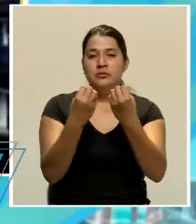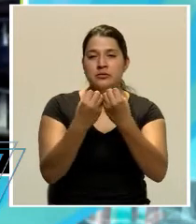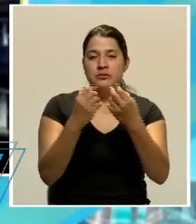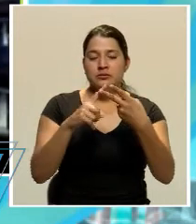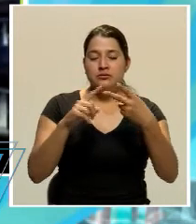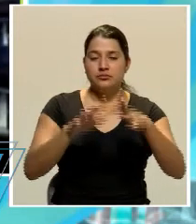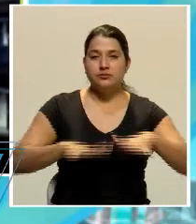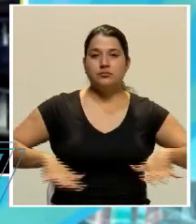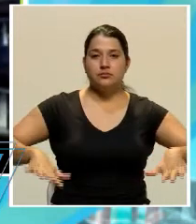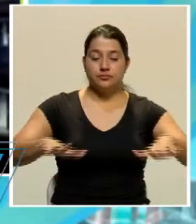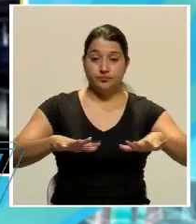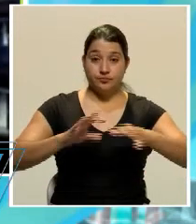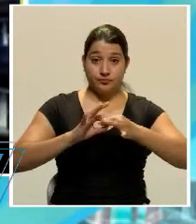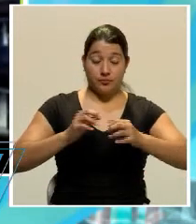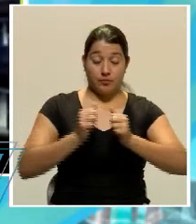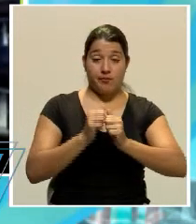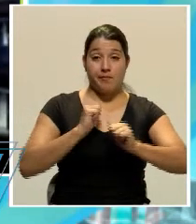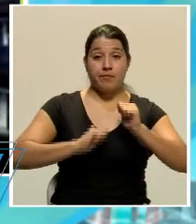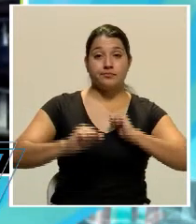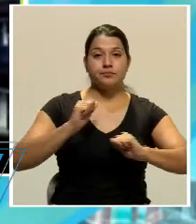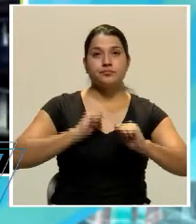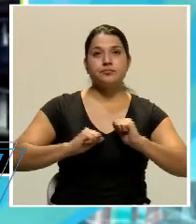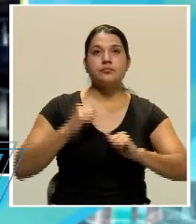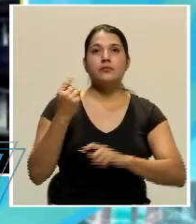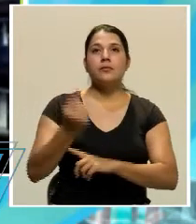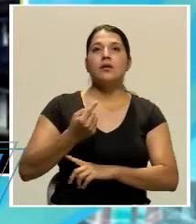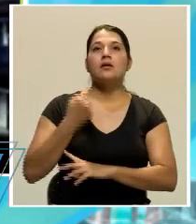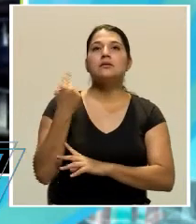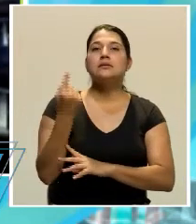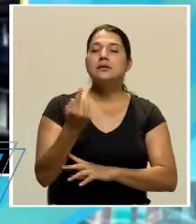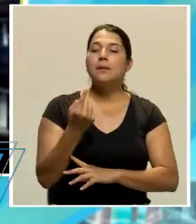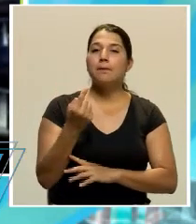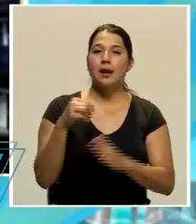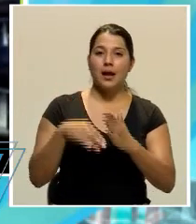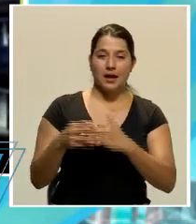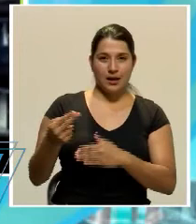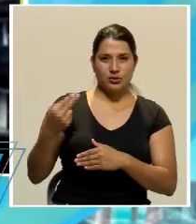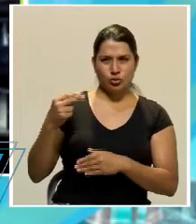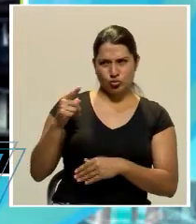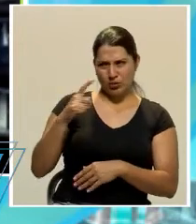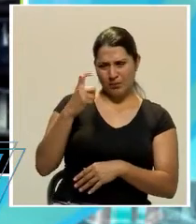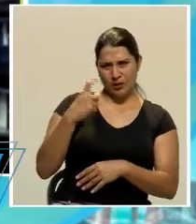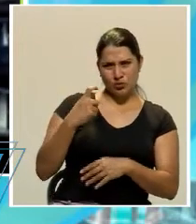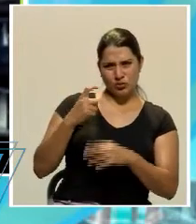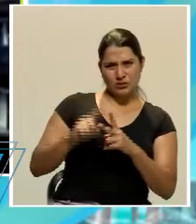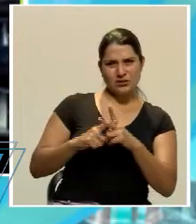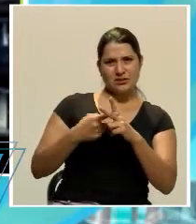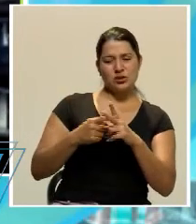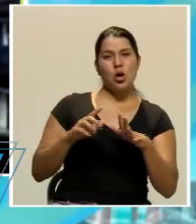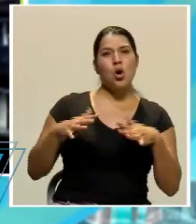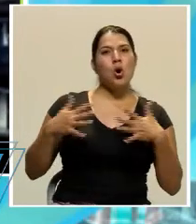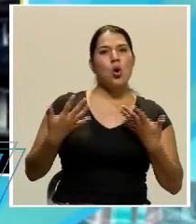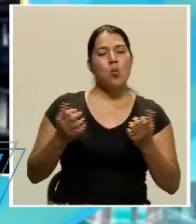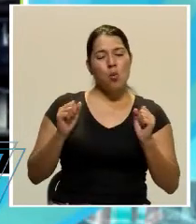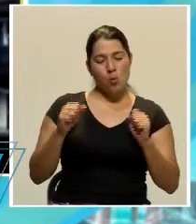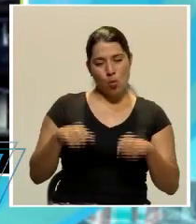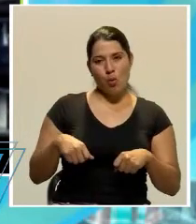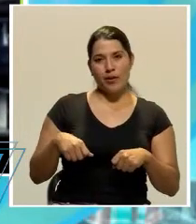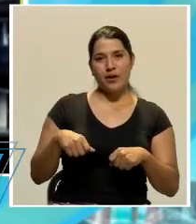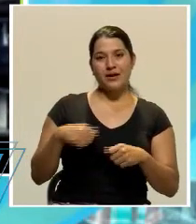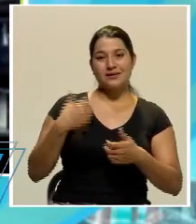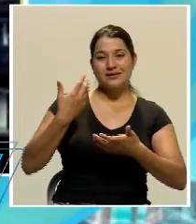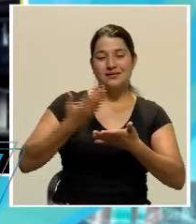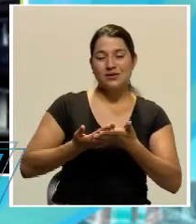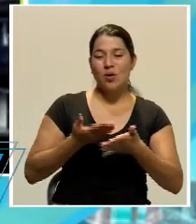los espacios teatrales, siempre en la historia, y vos preguntabas al inicio, ¿cómo encontró la pandemia al